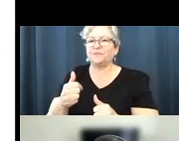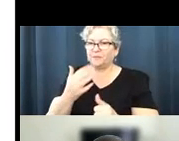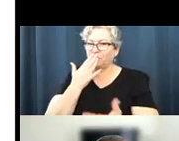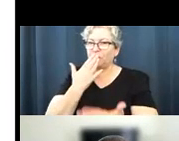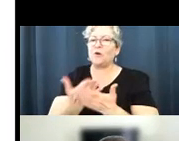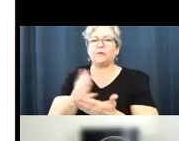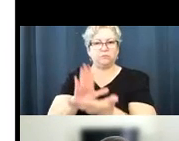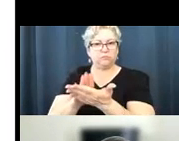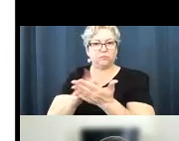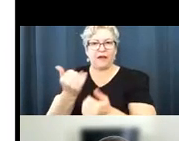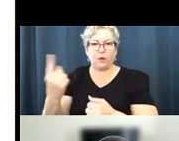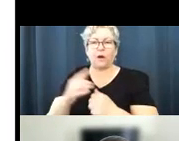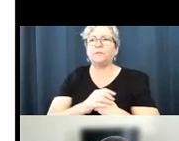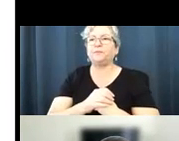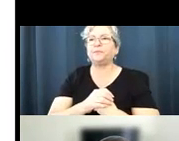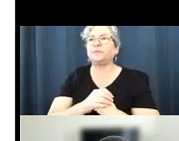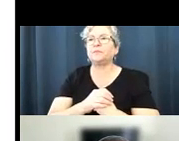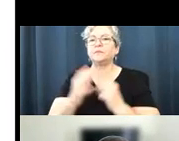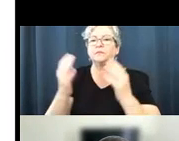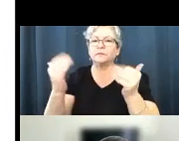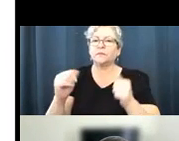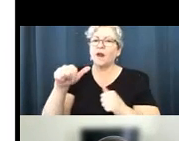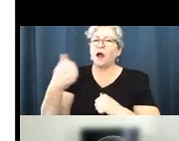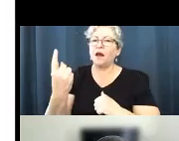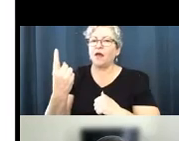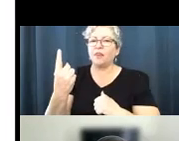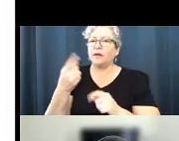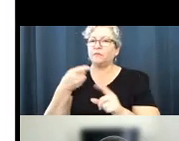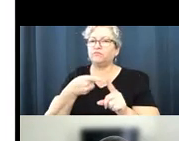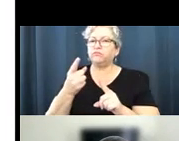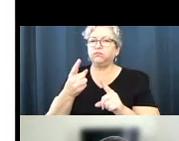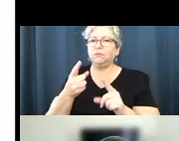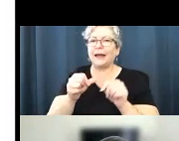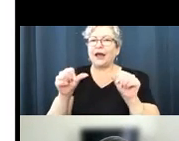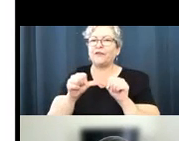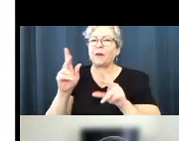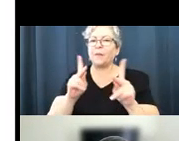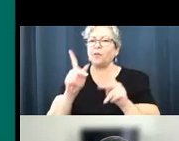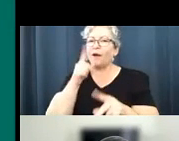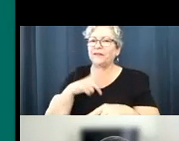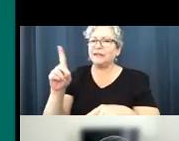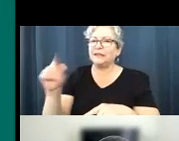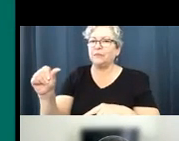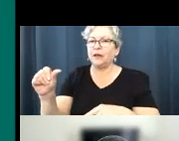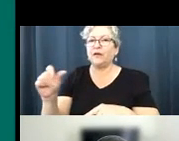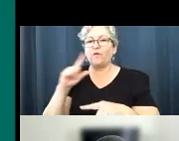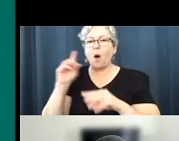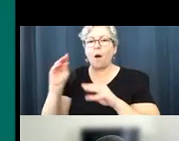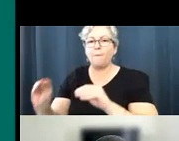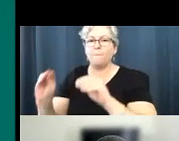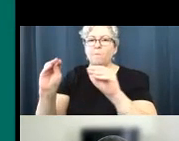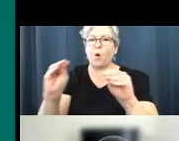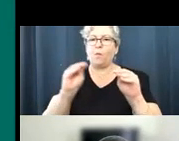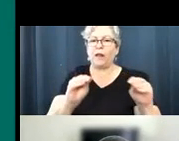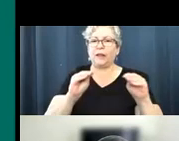Sí, eso es muy bien. Y entonces ahora, con otro área